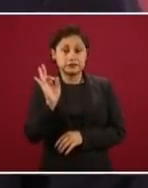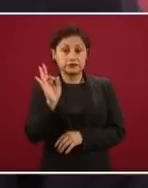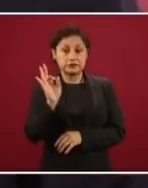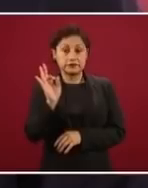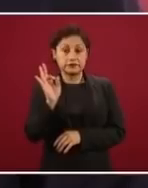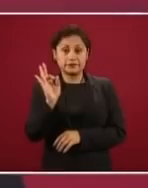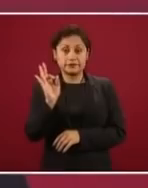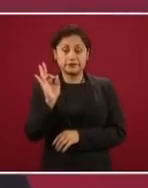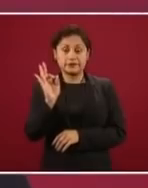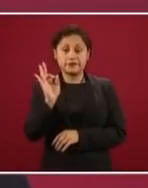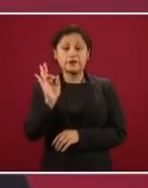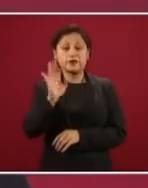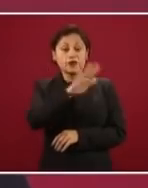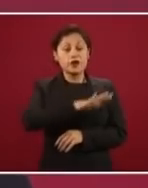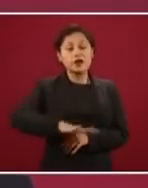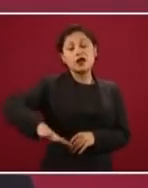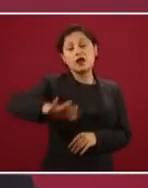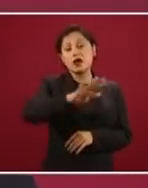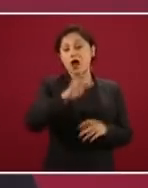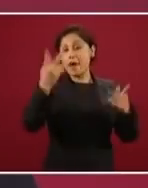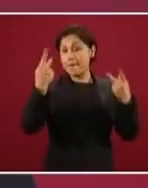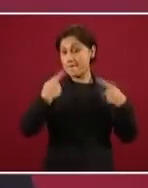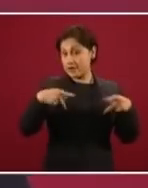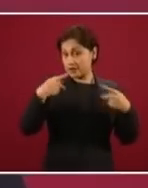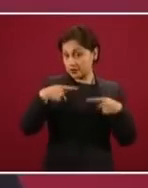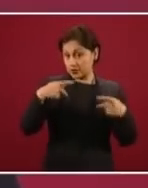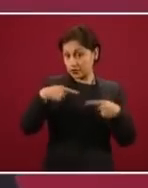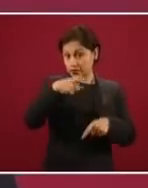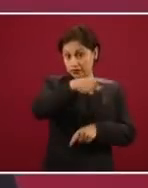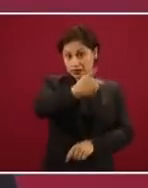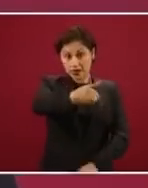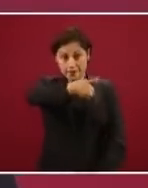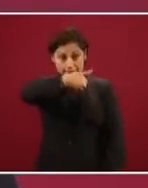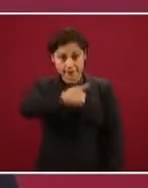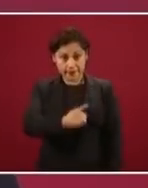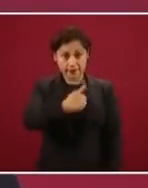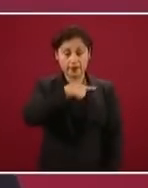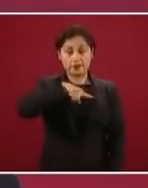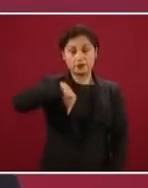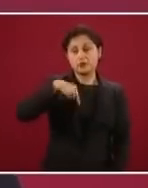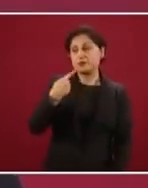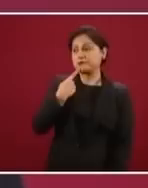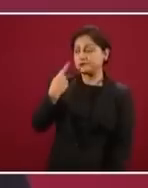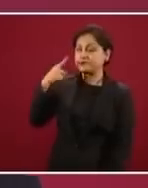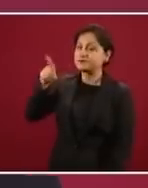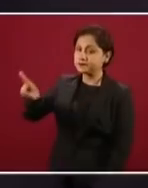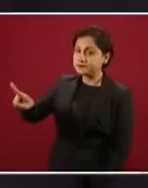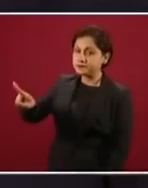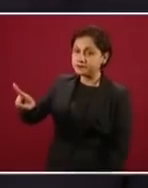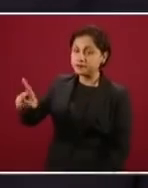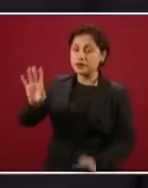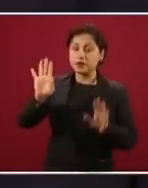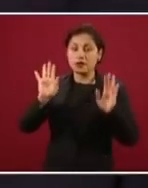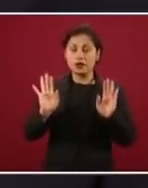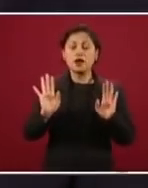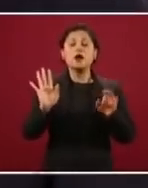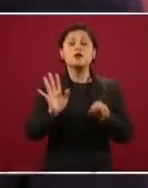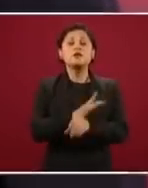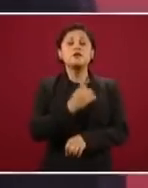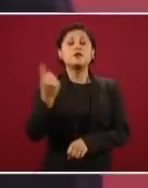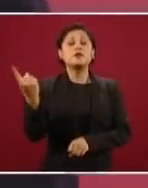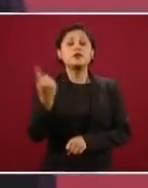los ciudadanos nos los piden porque pensamos que